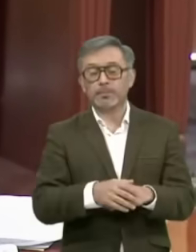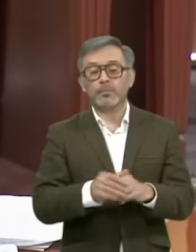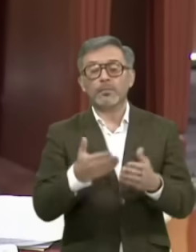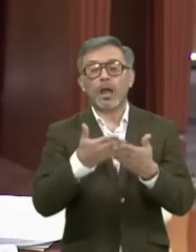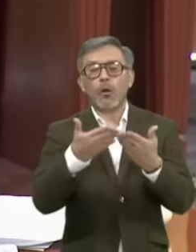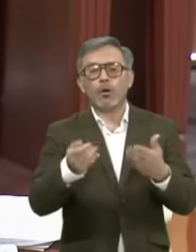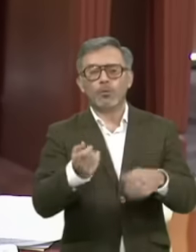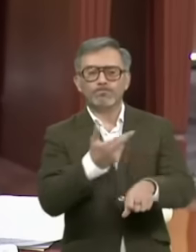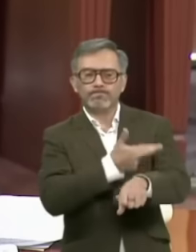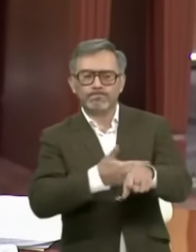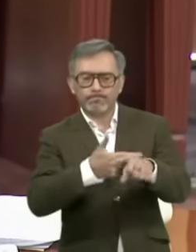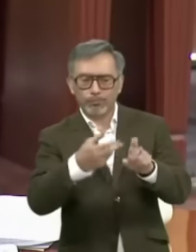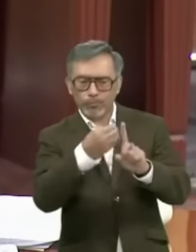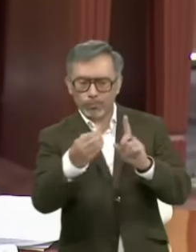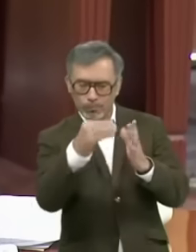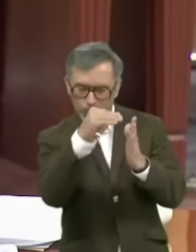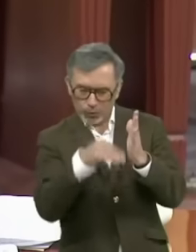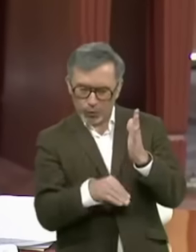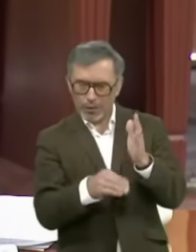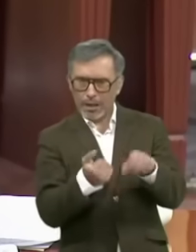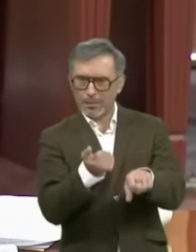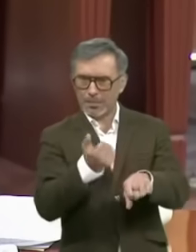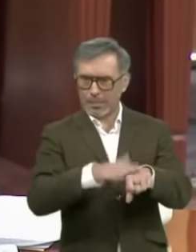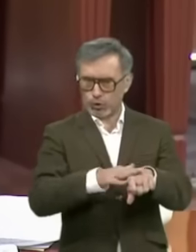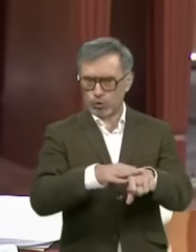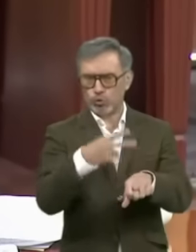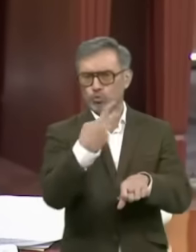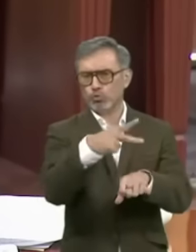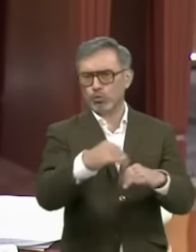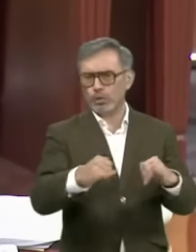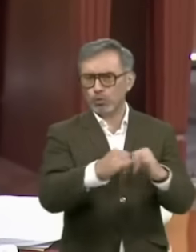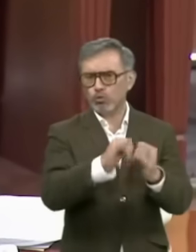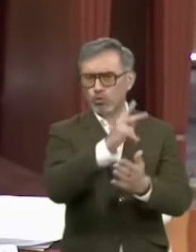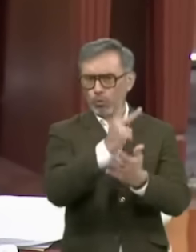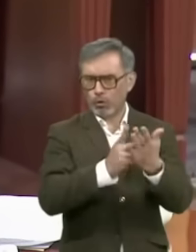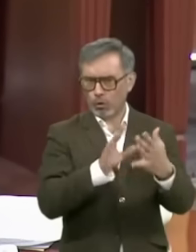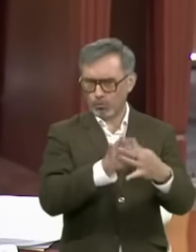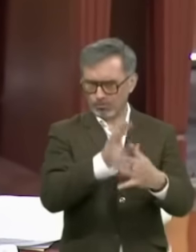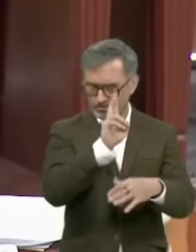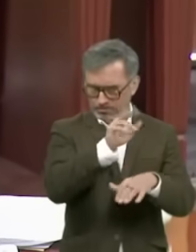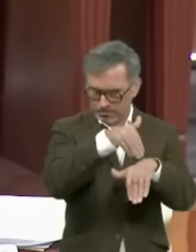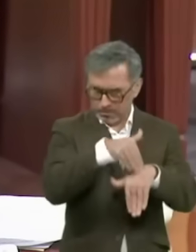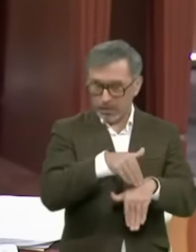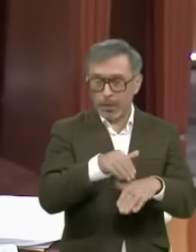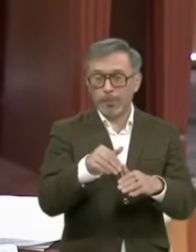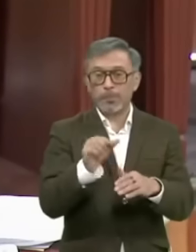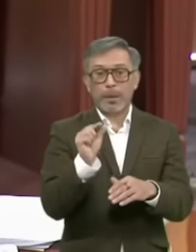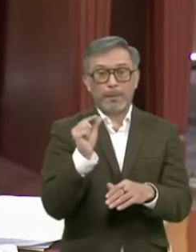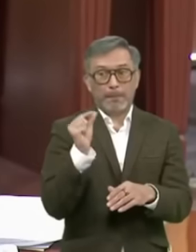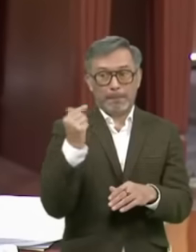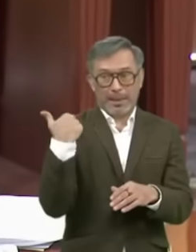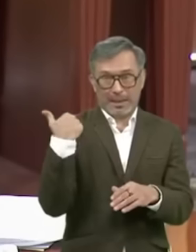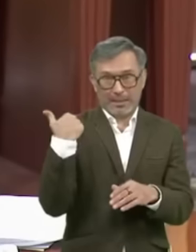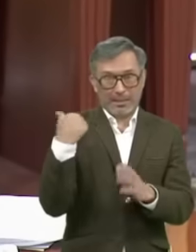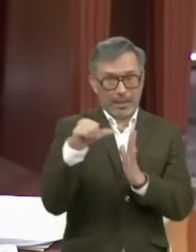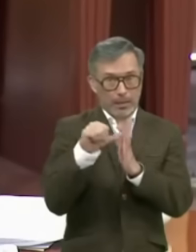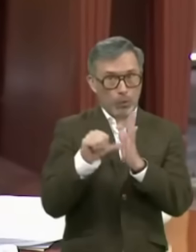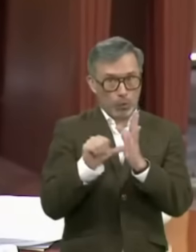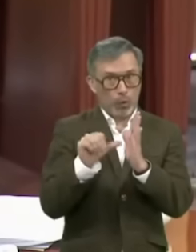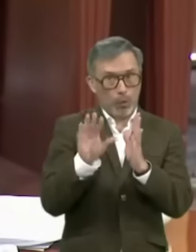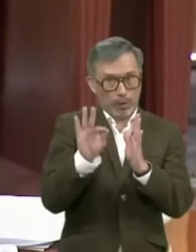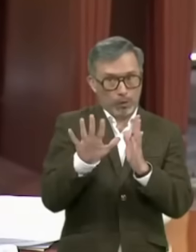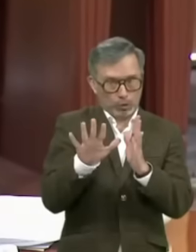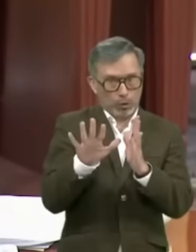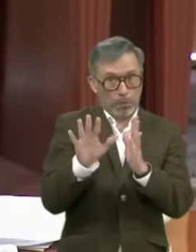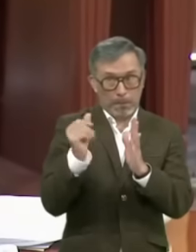administrativos conforme a las políticas y programas generales del instituto. Artículo 48, recién publicado, inciso